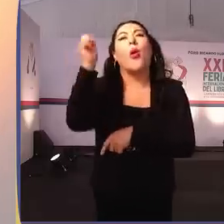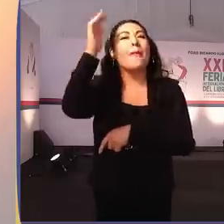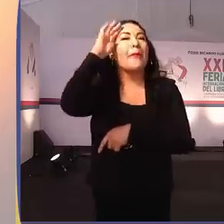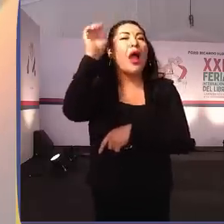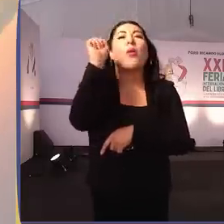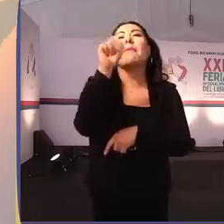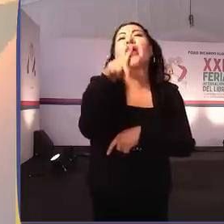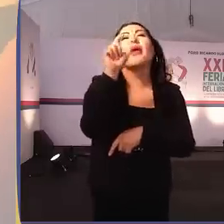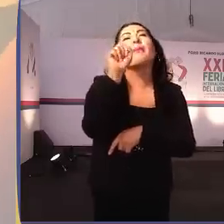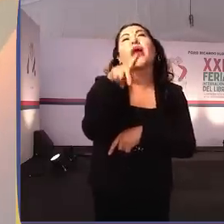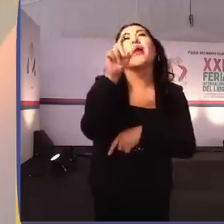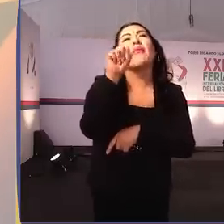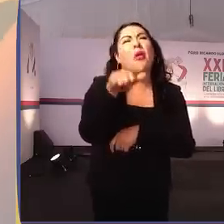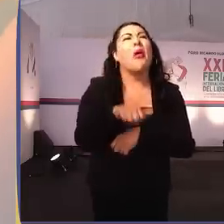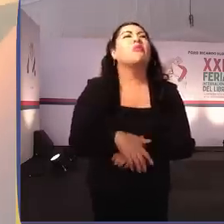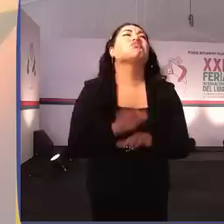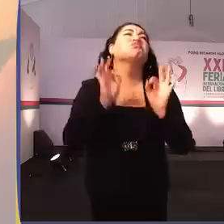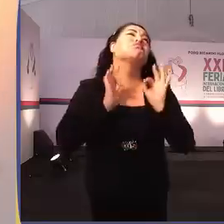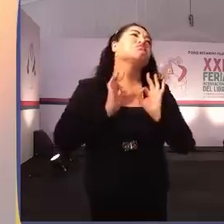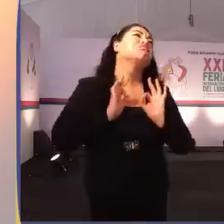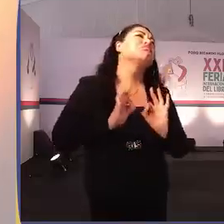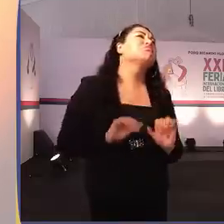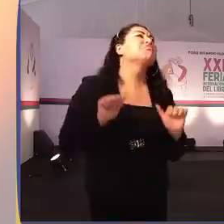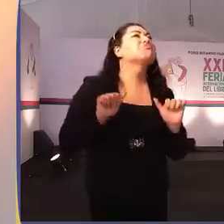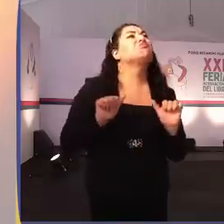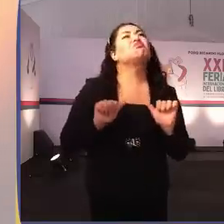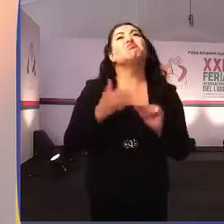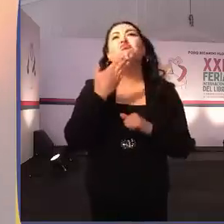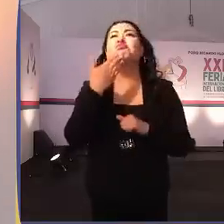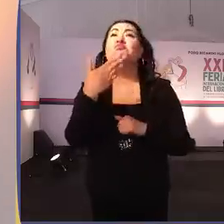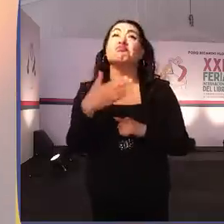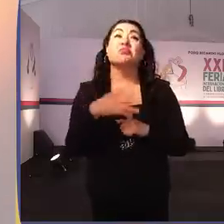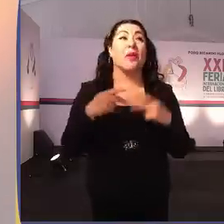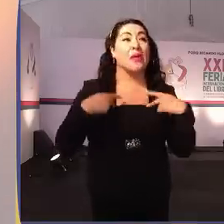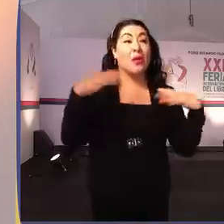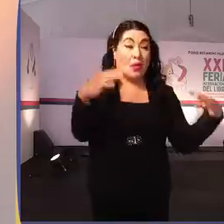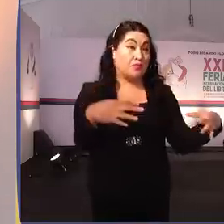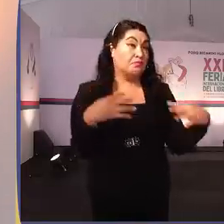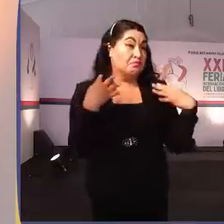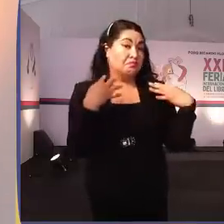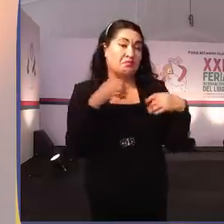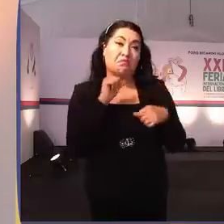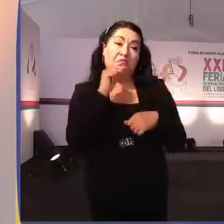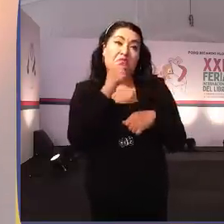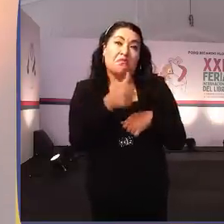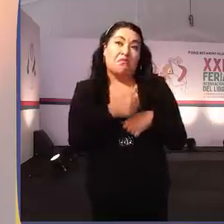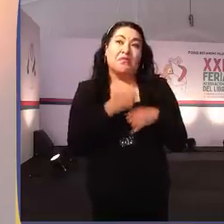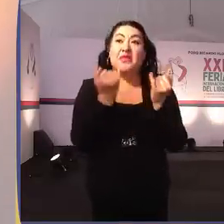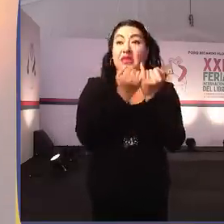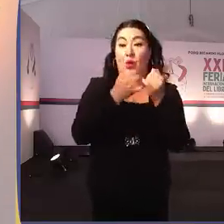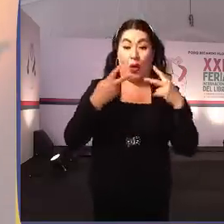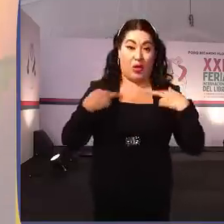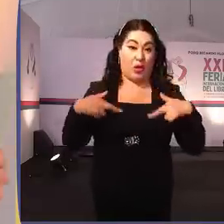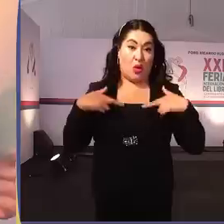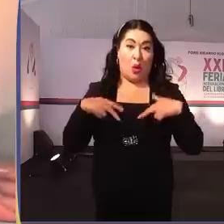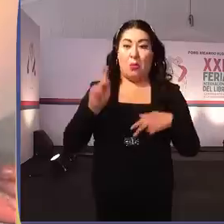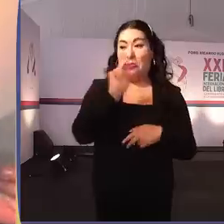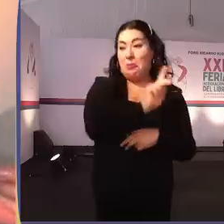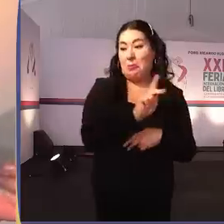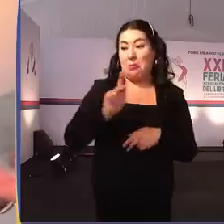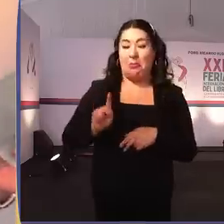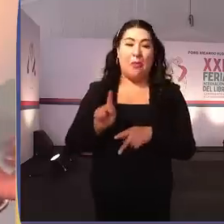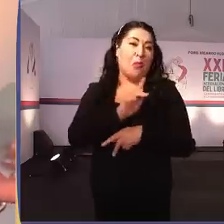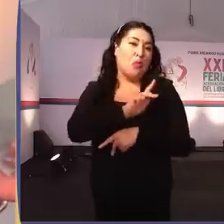cómodo, práctico, así no llamamos la atención. Hay que vestirse como los otros. ¿Cómo ves,